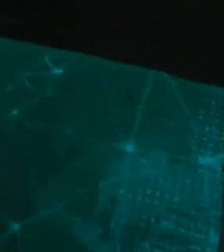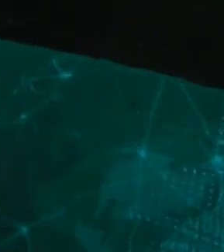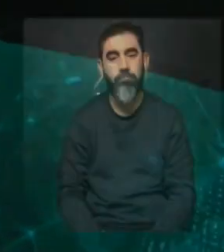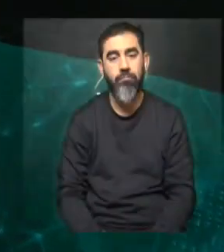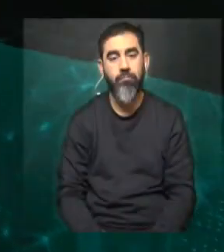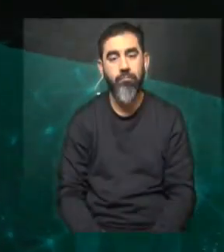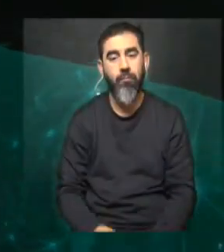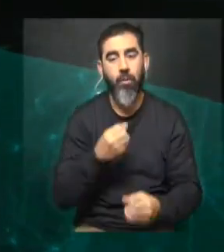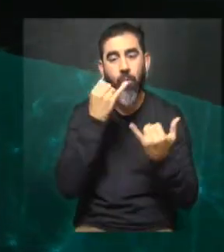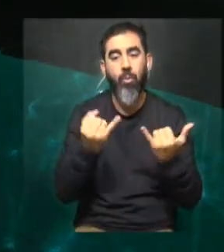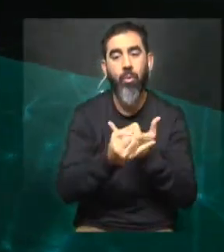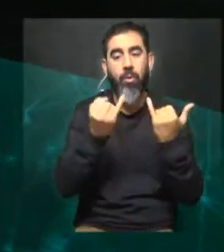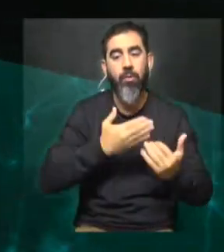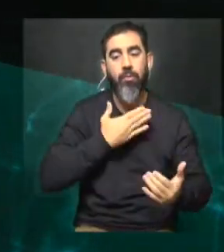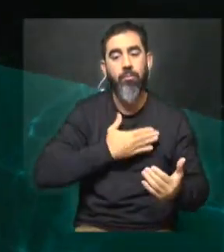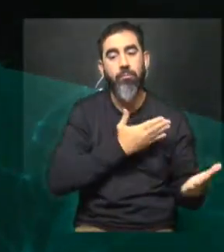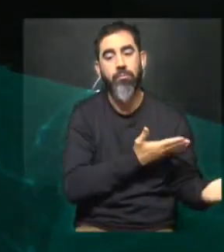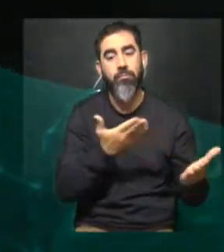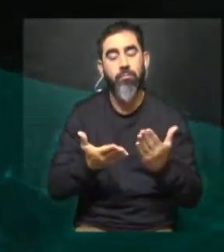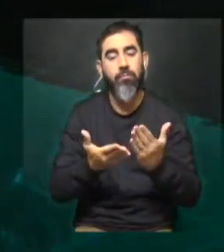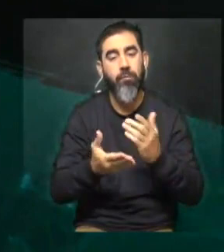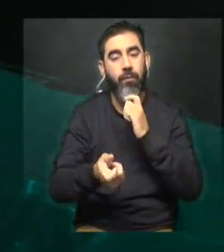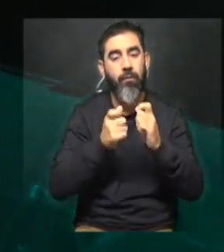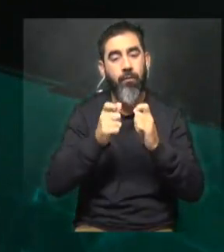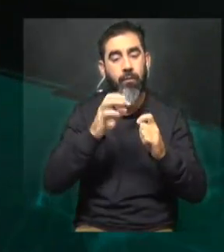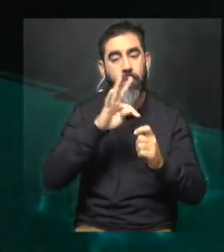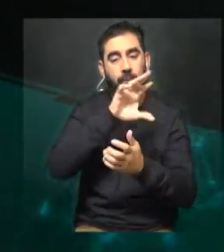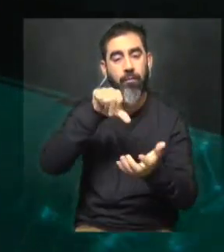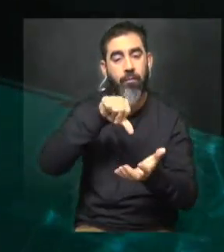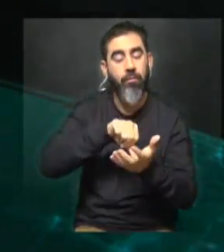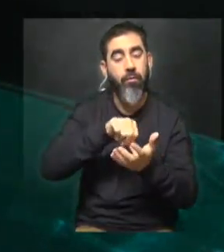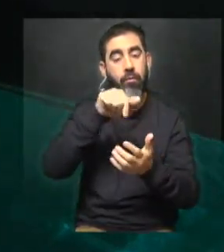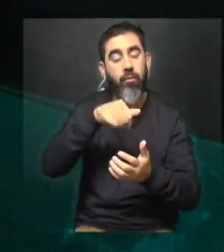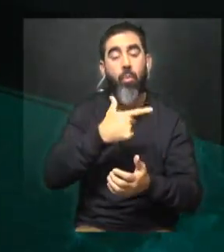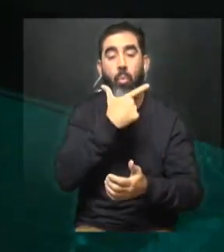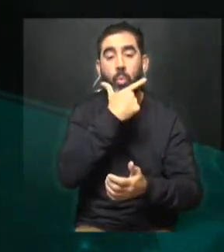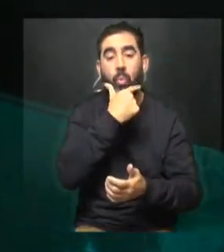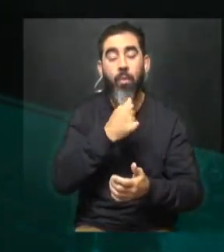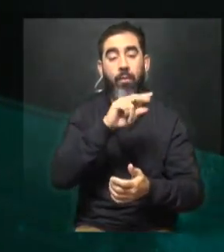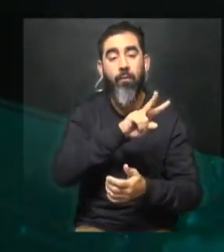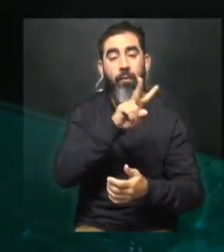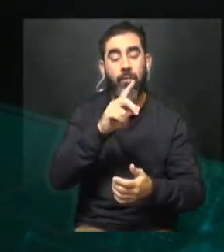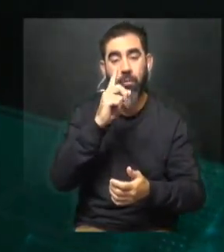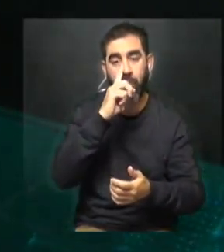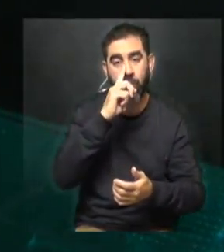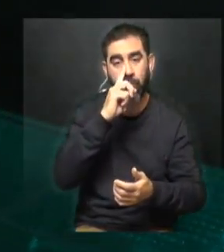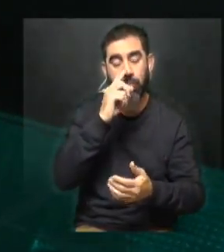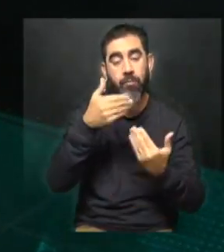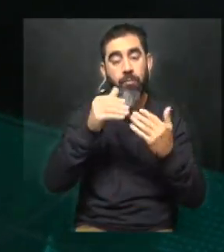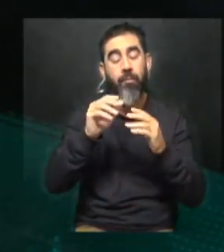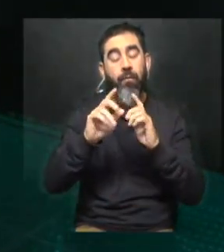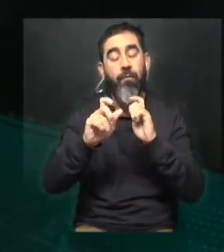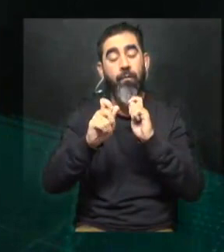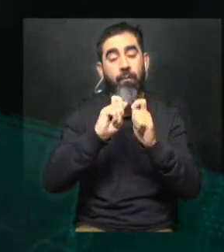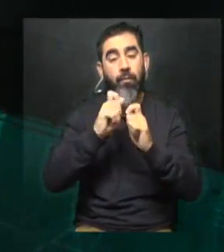muy buenos días un gusto recibirles con las primeras noticias de tv ciudad en esta jornada de jueves 22 aquí estamos eh con la primera